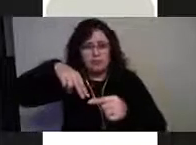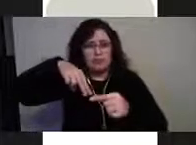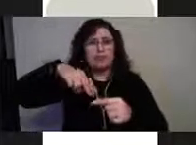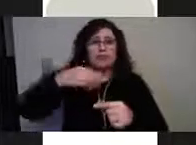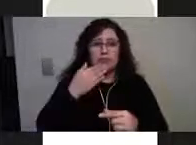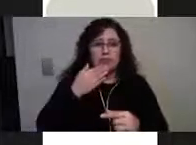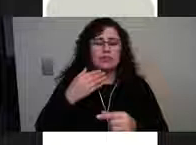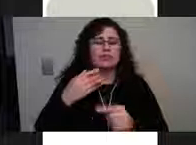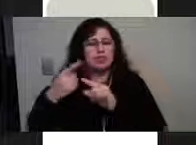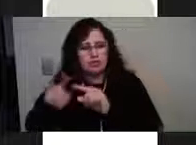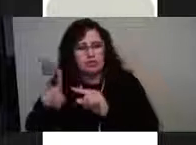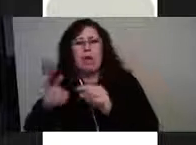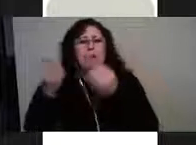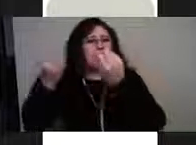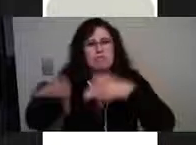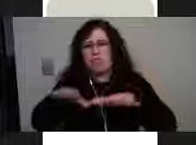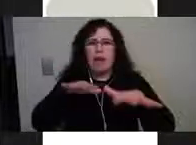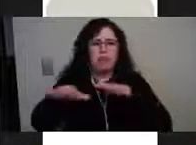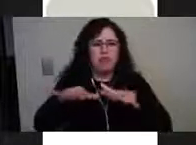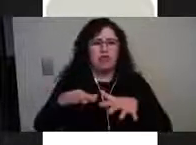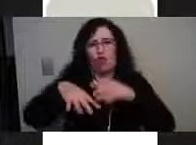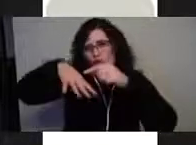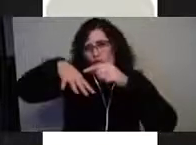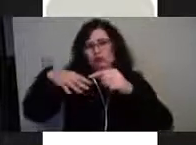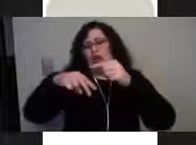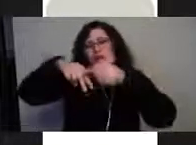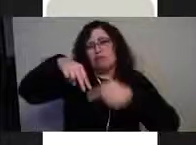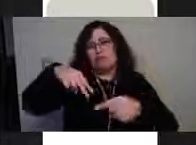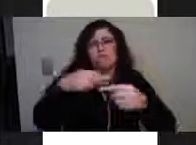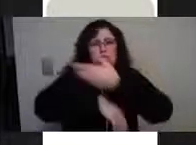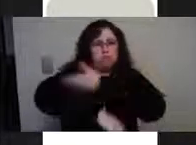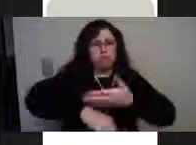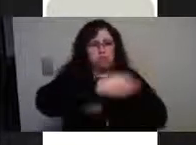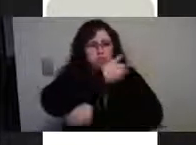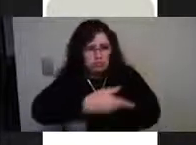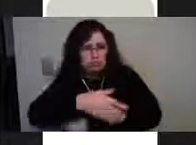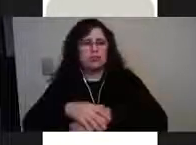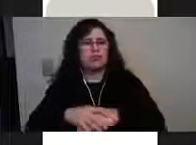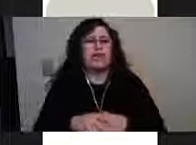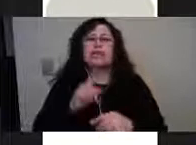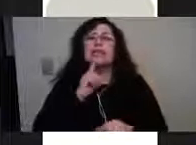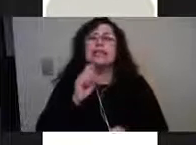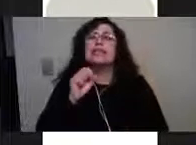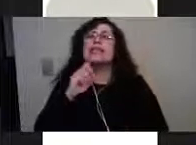¿cierto? Donde se afectan los cuatro miembros, ya paraplegia o paraplegia o tetraplegia, tetraparesia es lo mismo,